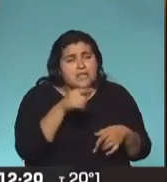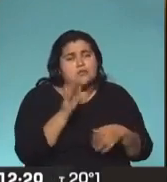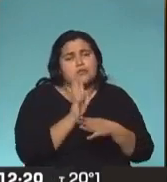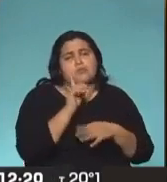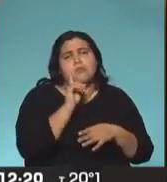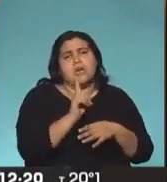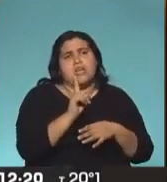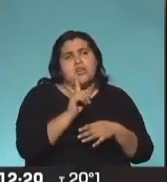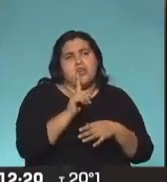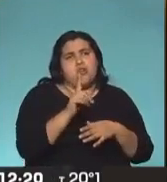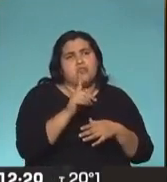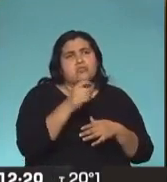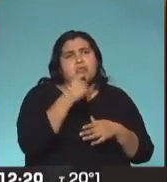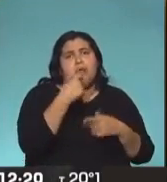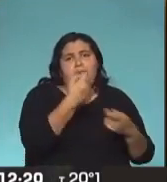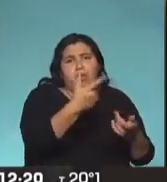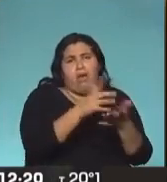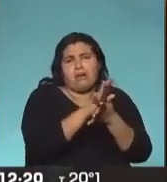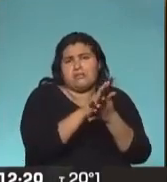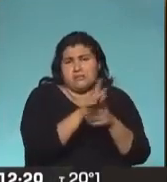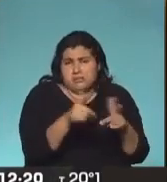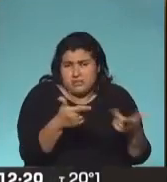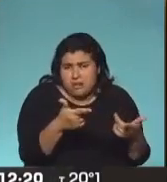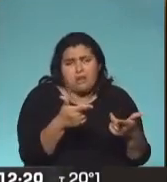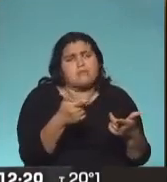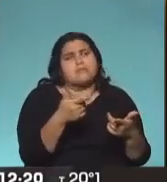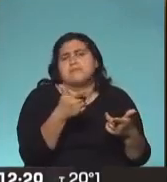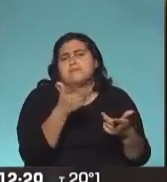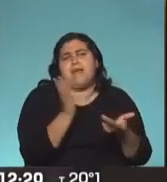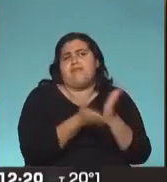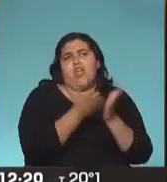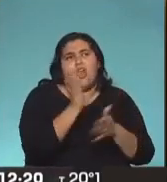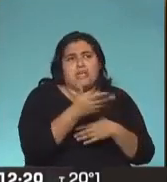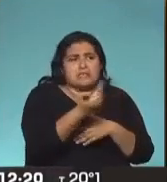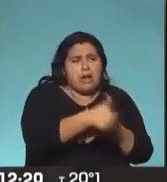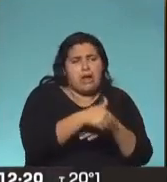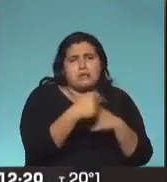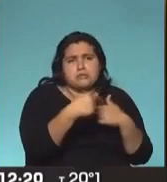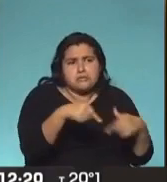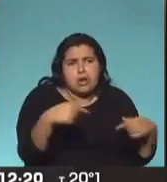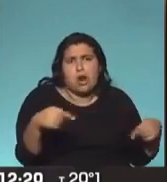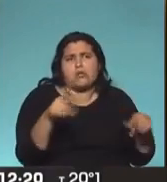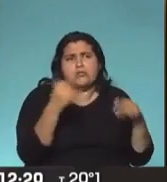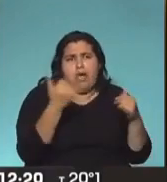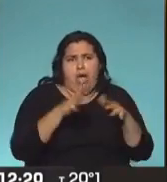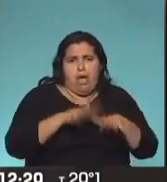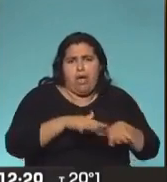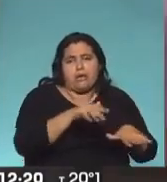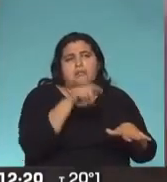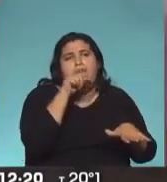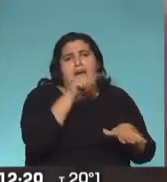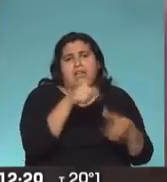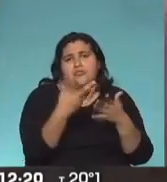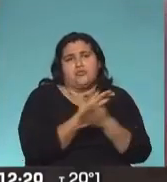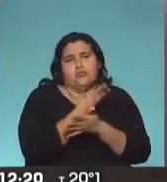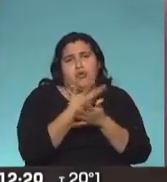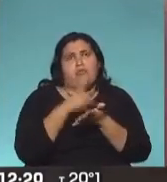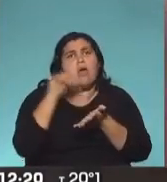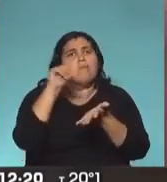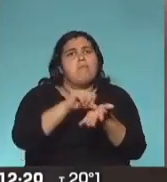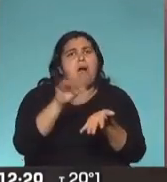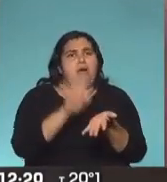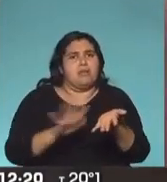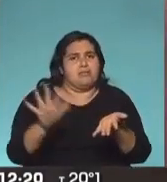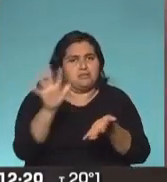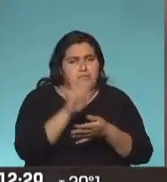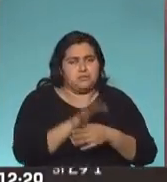es que a través de una democracia más directa la violencia en las calles estemos dañando la institucionalidad de la república de